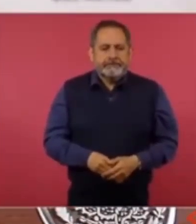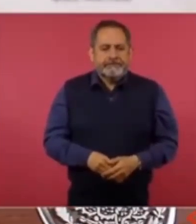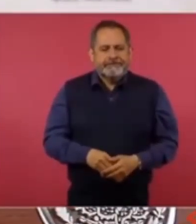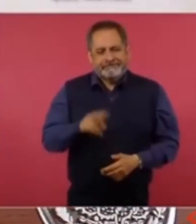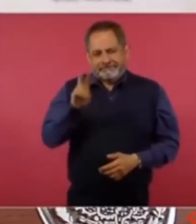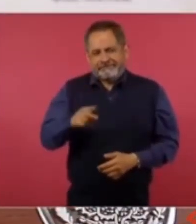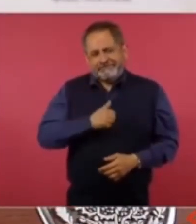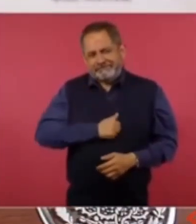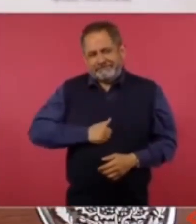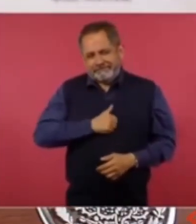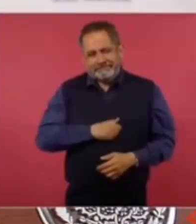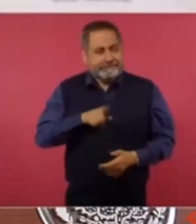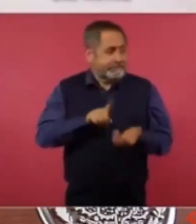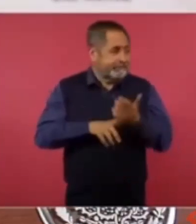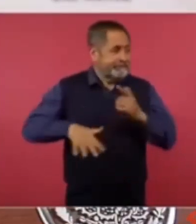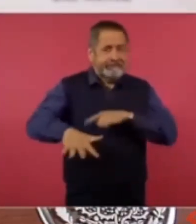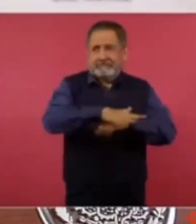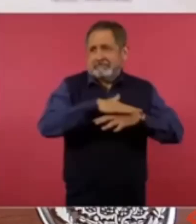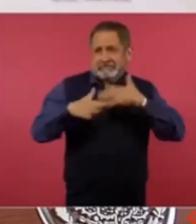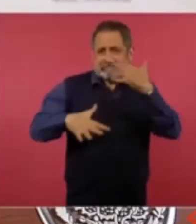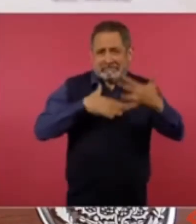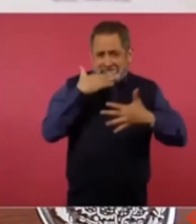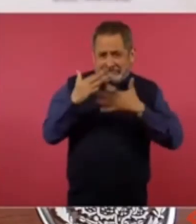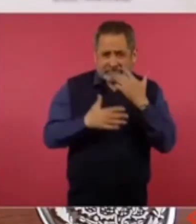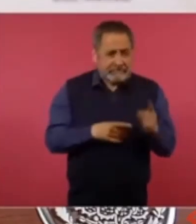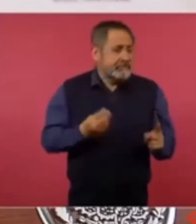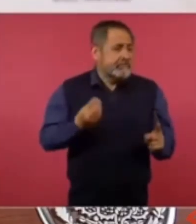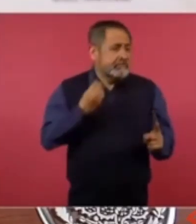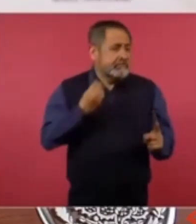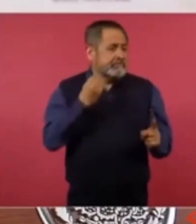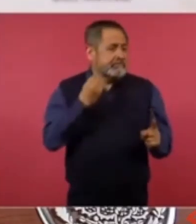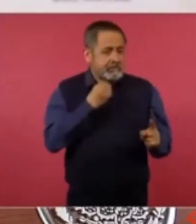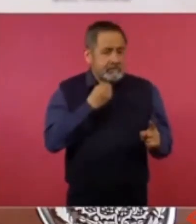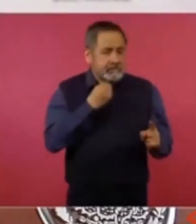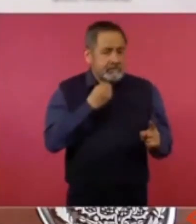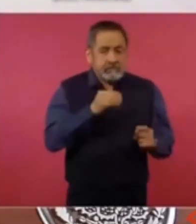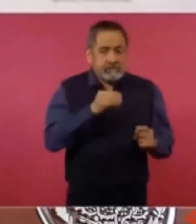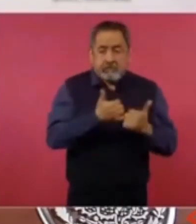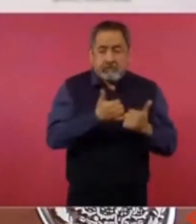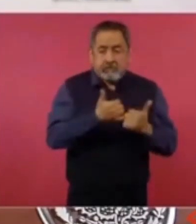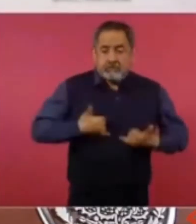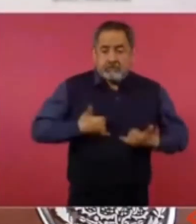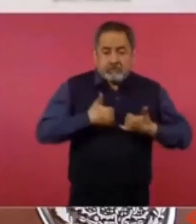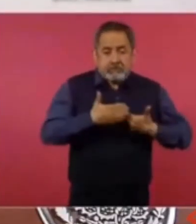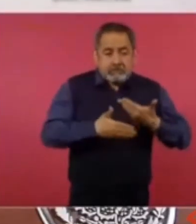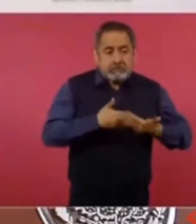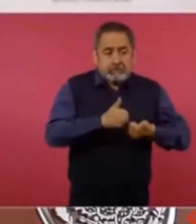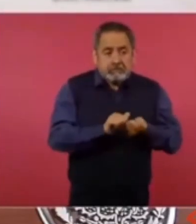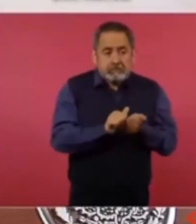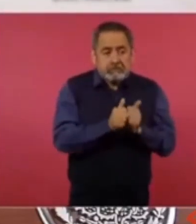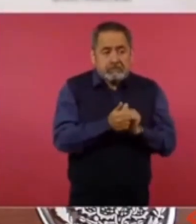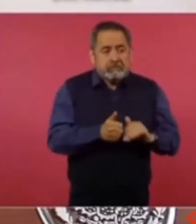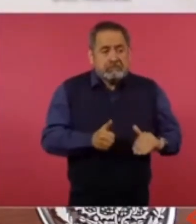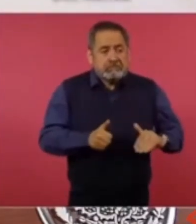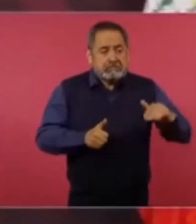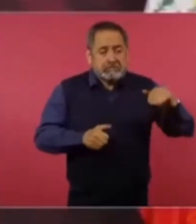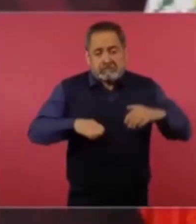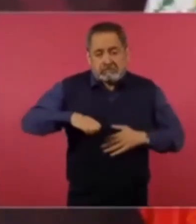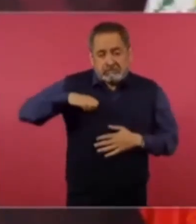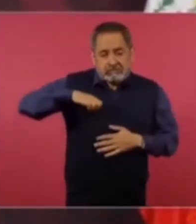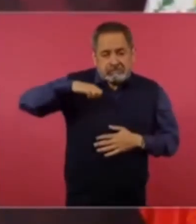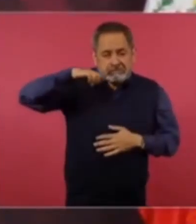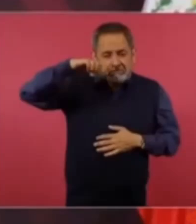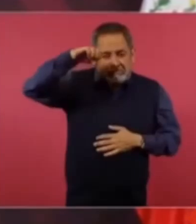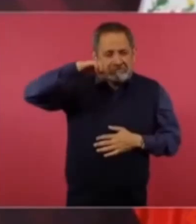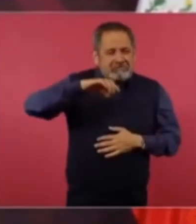en un régimen corrupto, entre más va pasando el tiempo, más se van